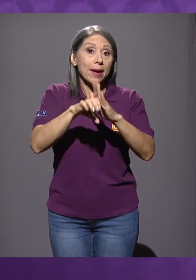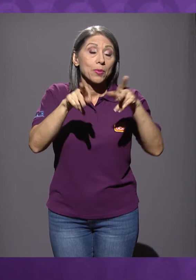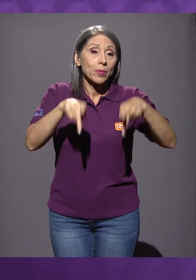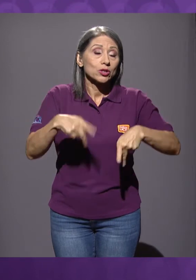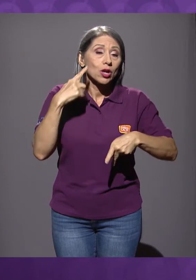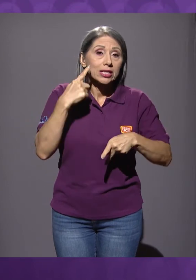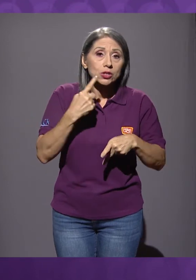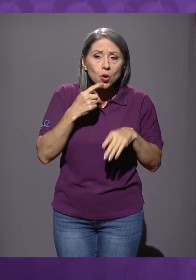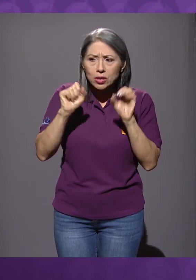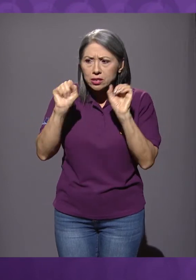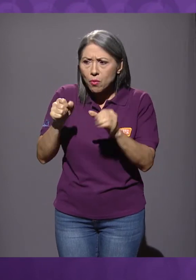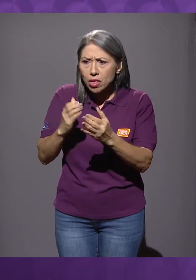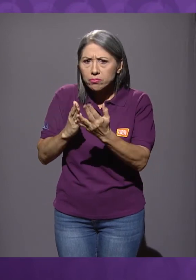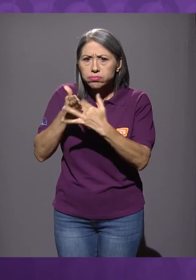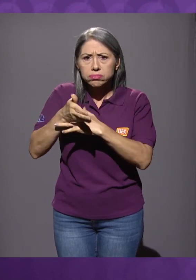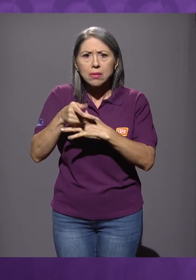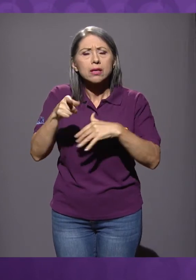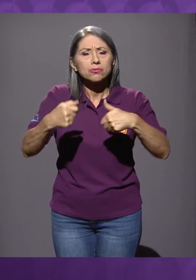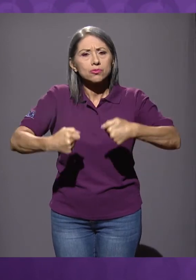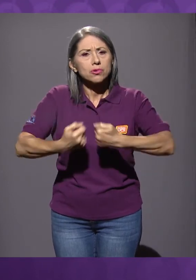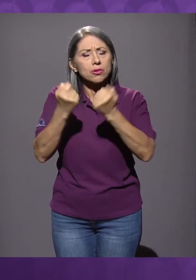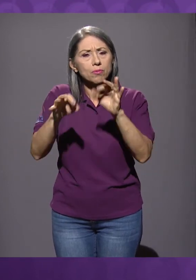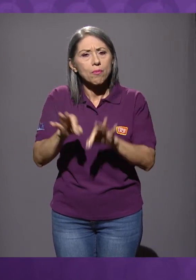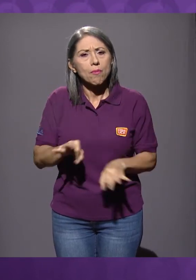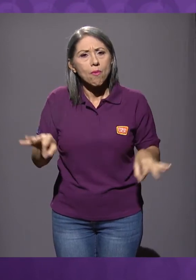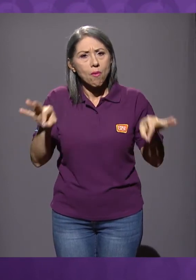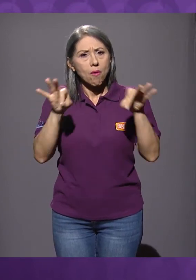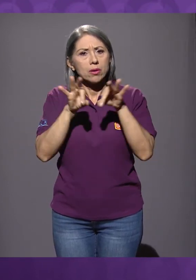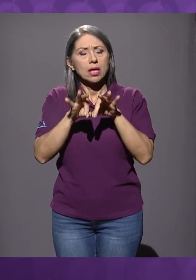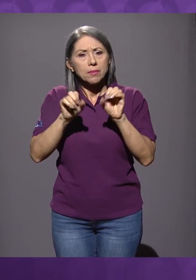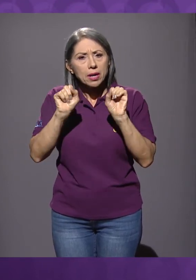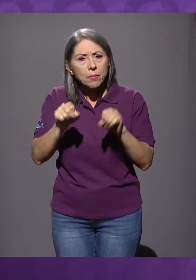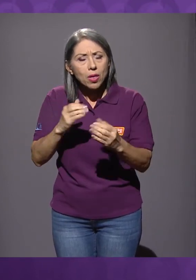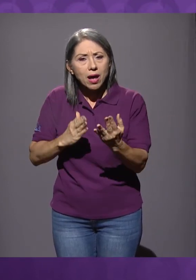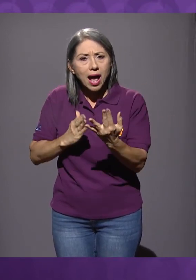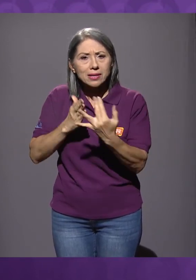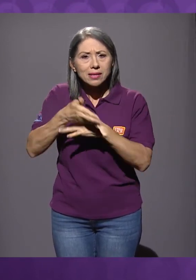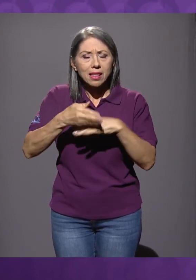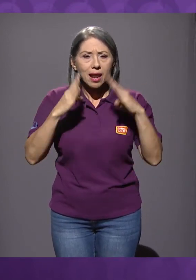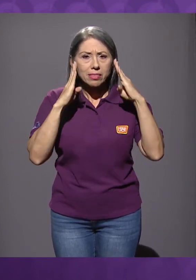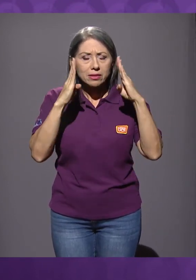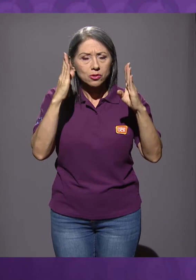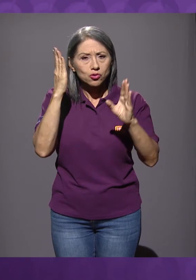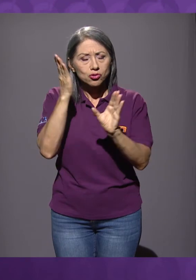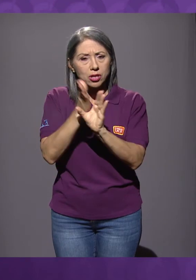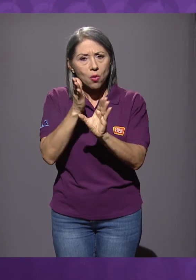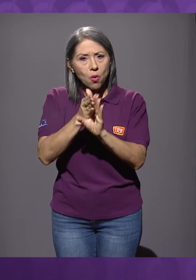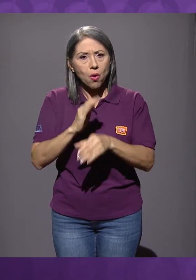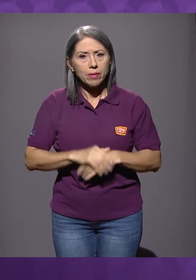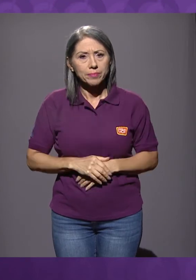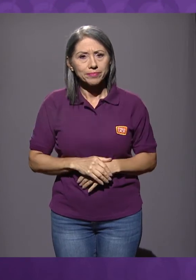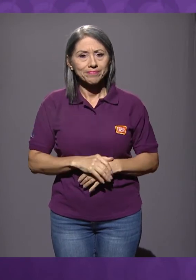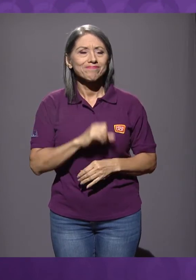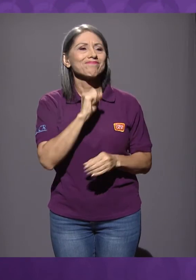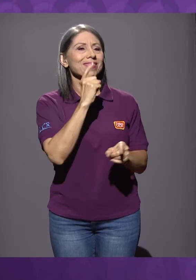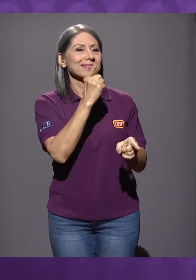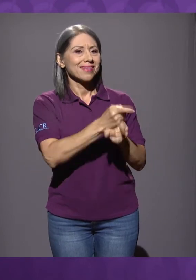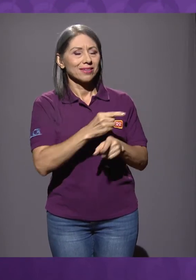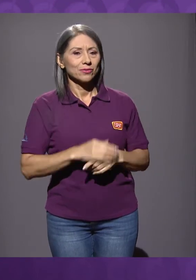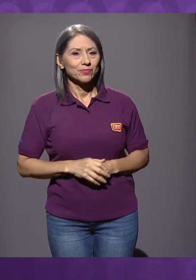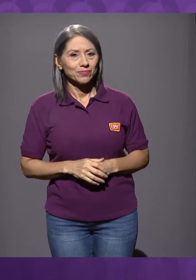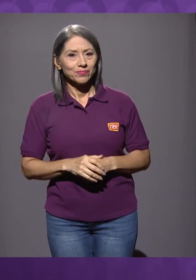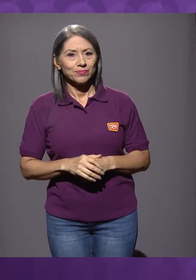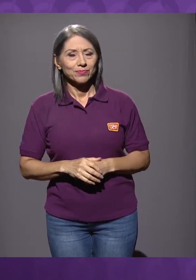a las personas sordas y demás, que es también un reto importante para que haya ese acceso efectivo a la atención psicológica.